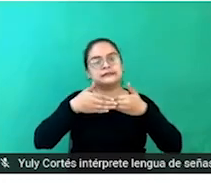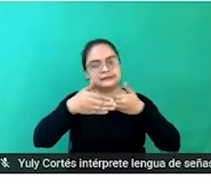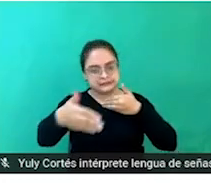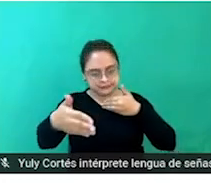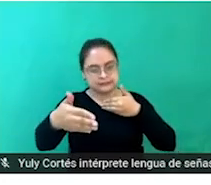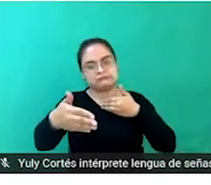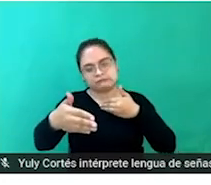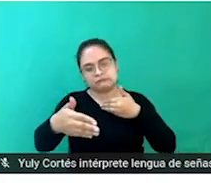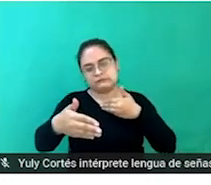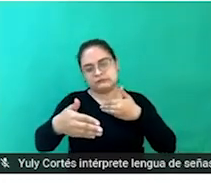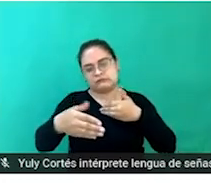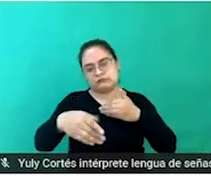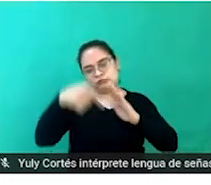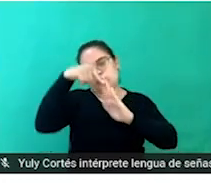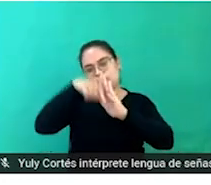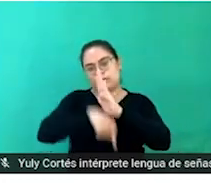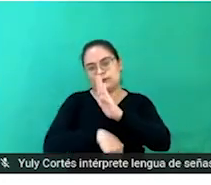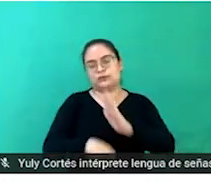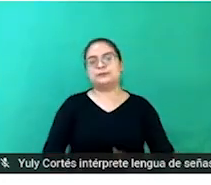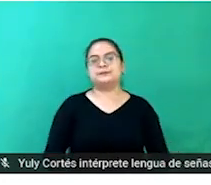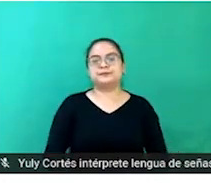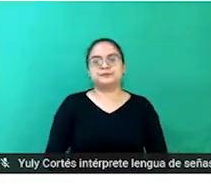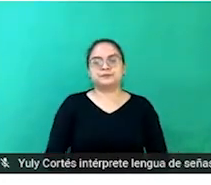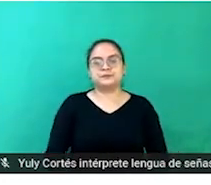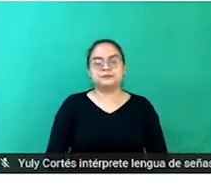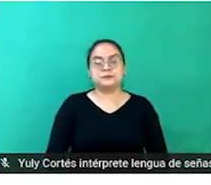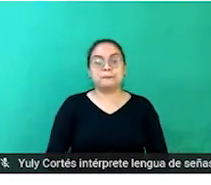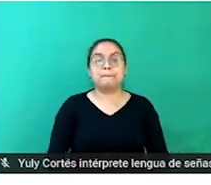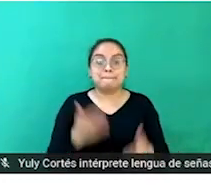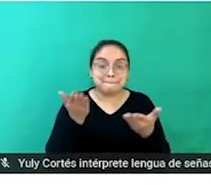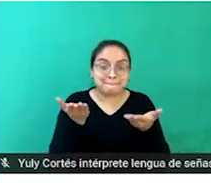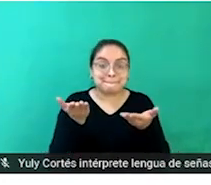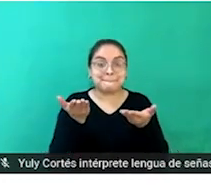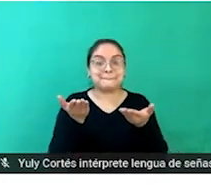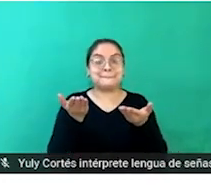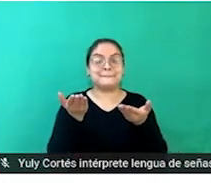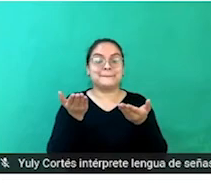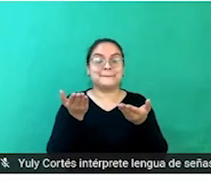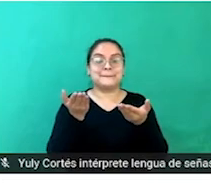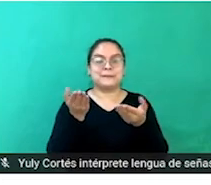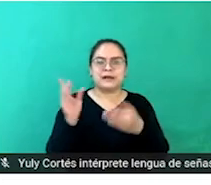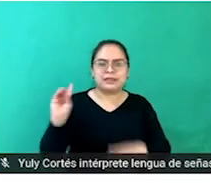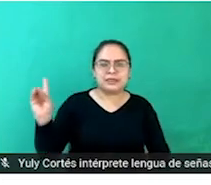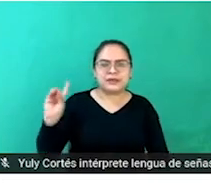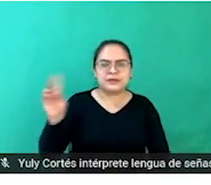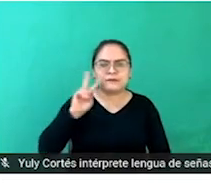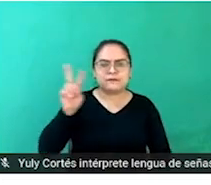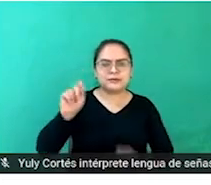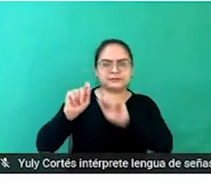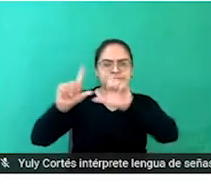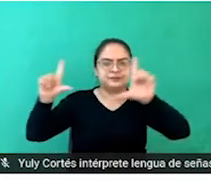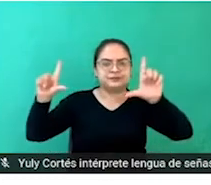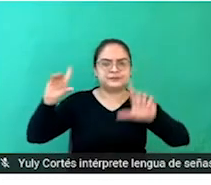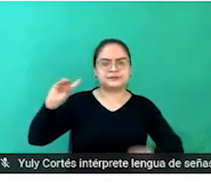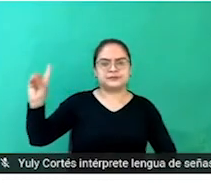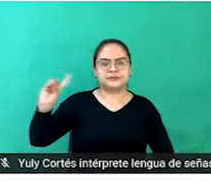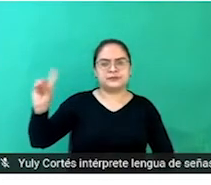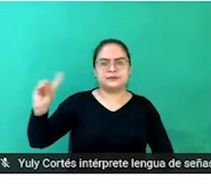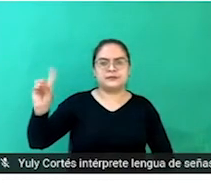etapas más complejas. Y es así como al lado derecho de esta pantalla podemos mirar